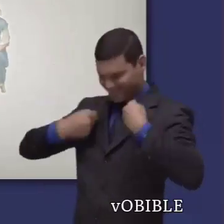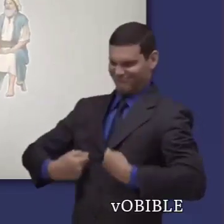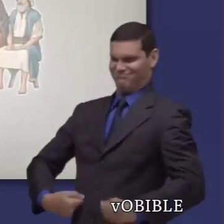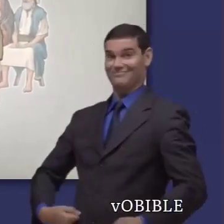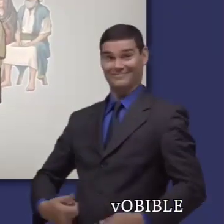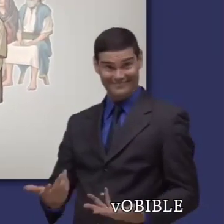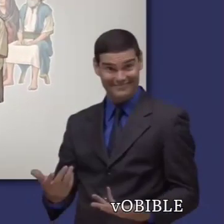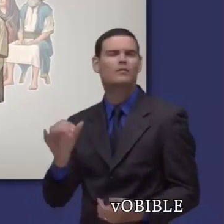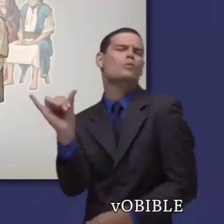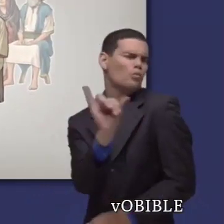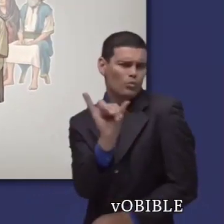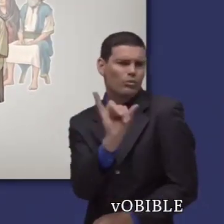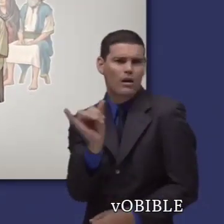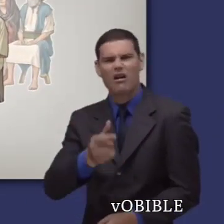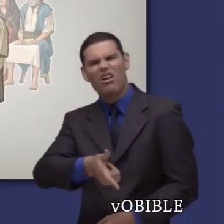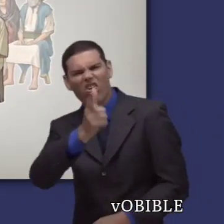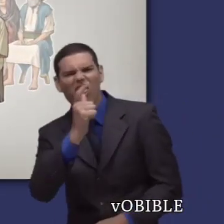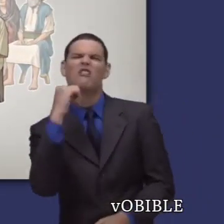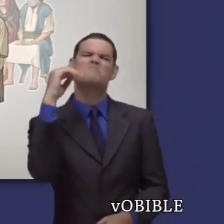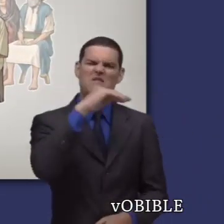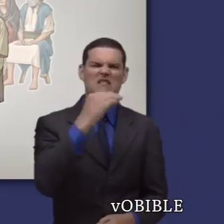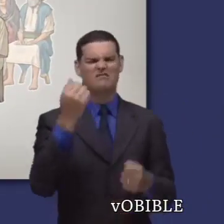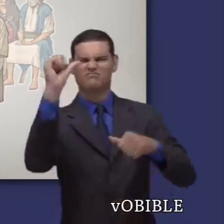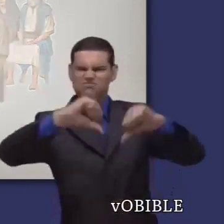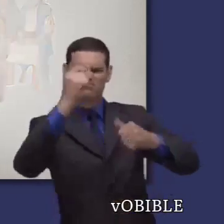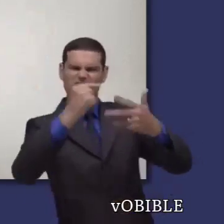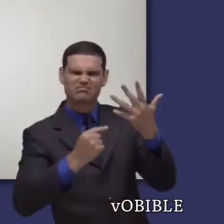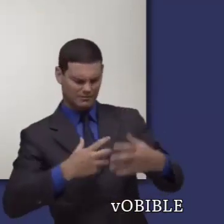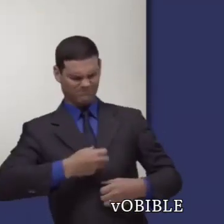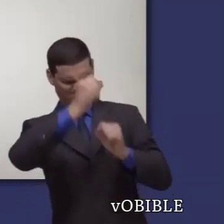que se pongan la nueva, que está de acuerdo con la voluntad de Jehová.